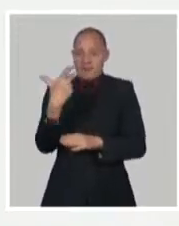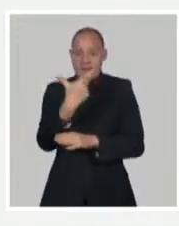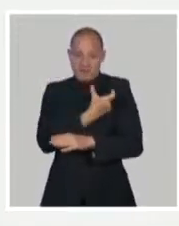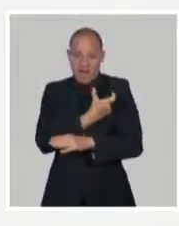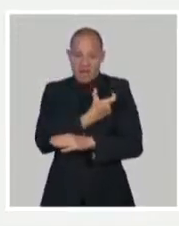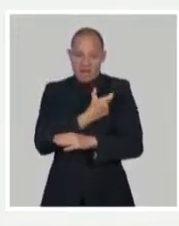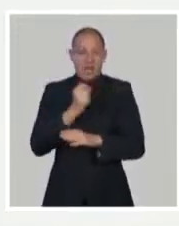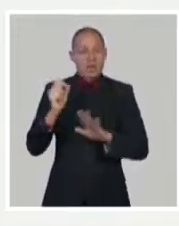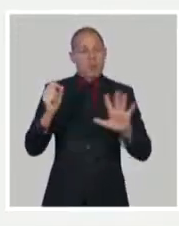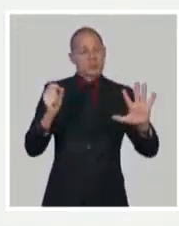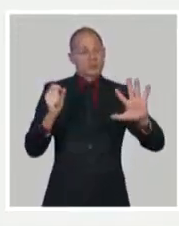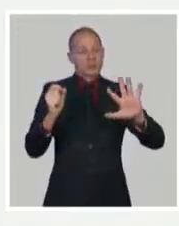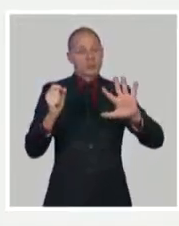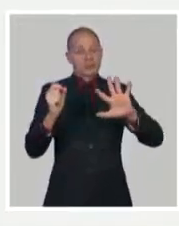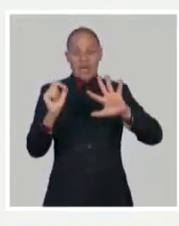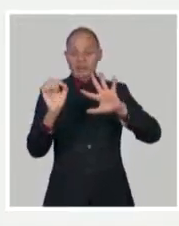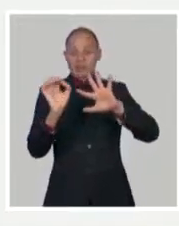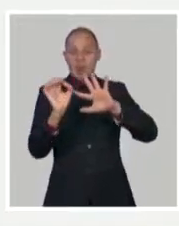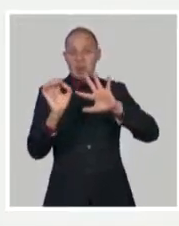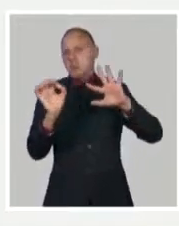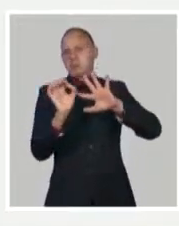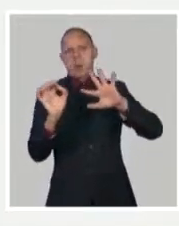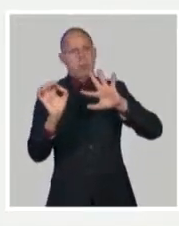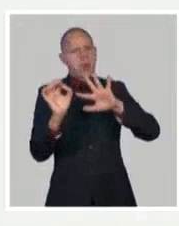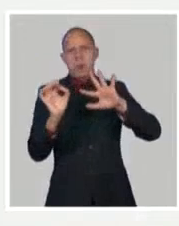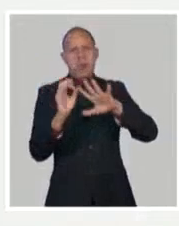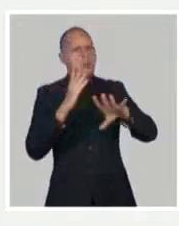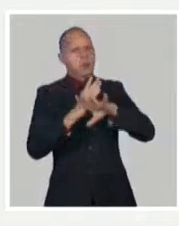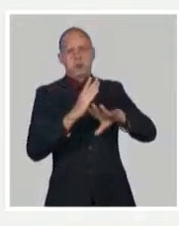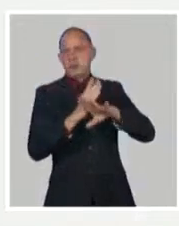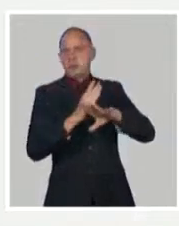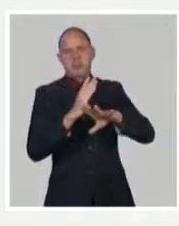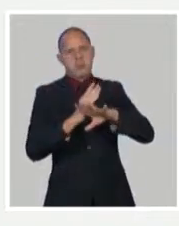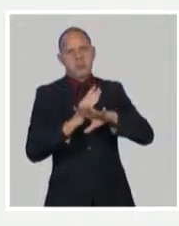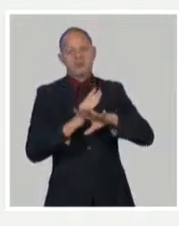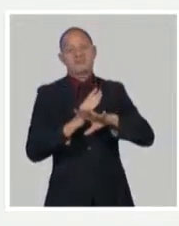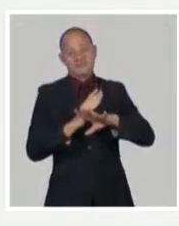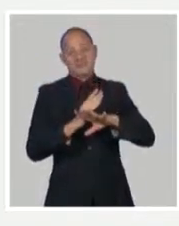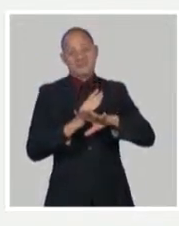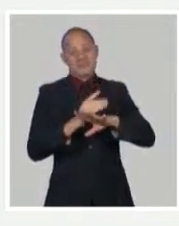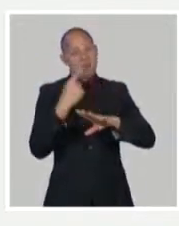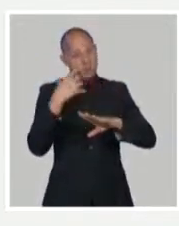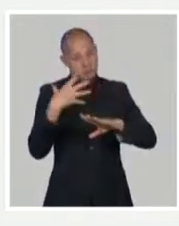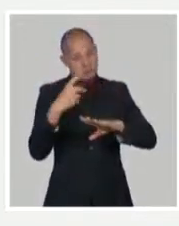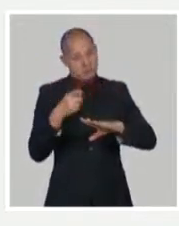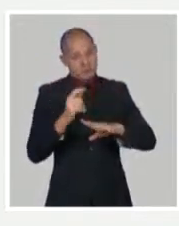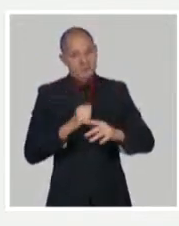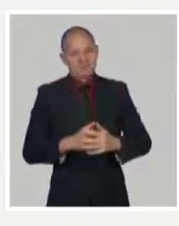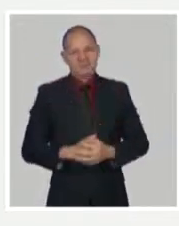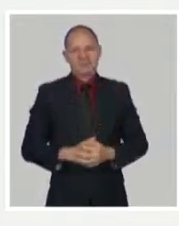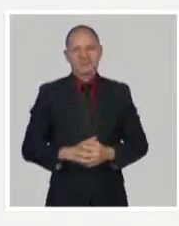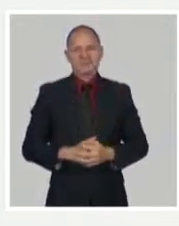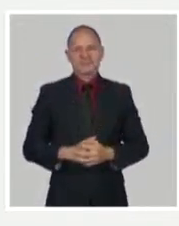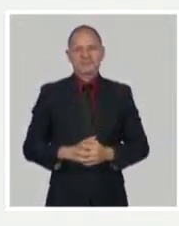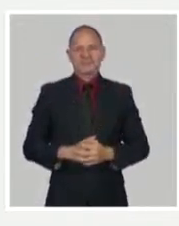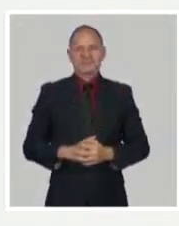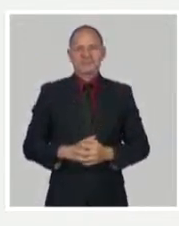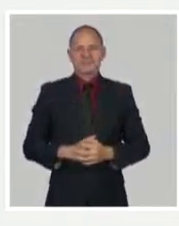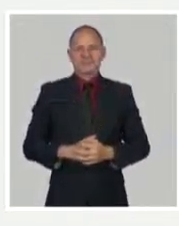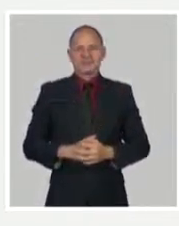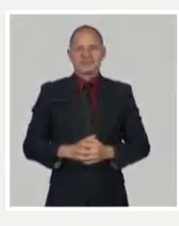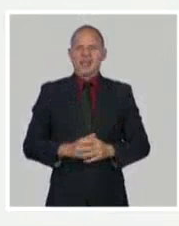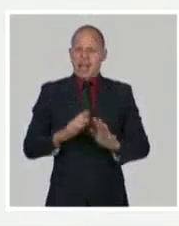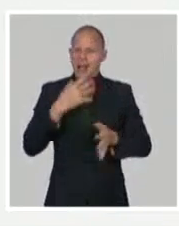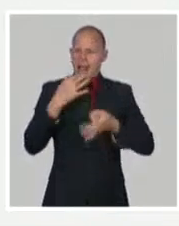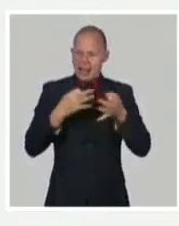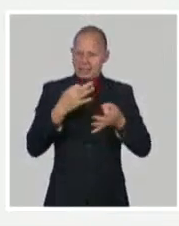sean funcionales, o sea, que logren evitar que esa llave abra la cerradura. Y es lo que lograría. Para tener